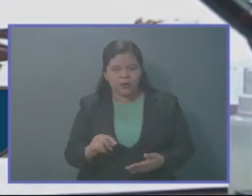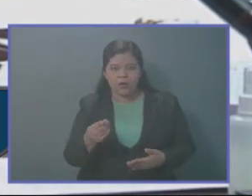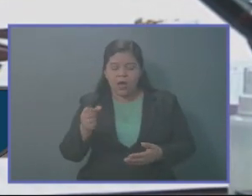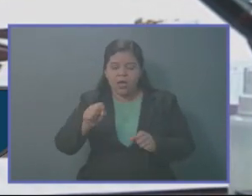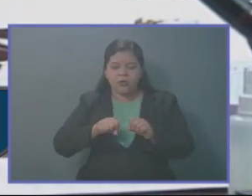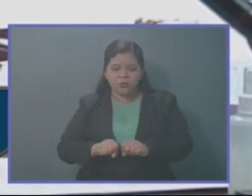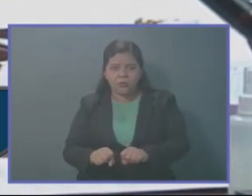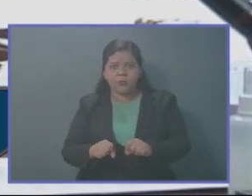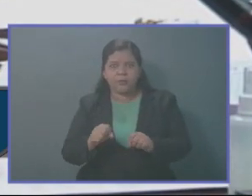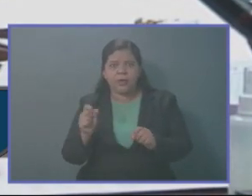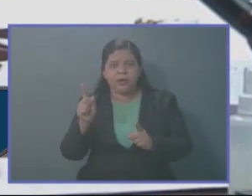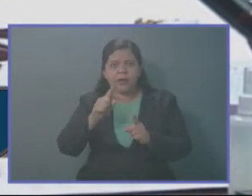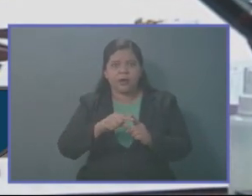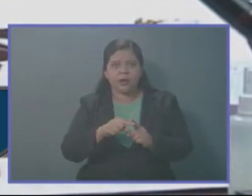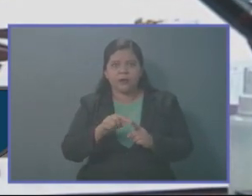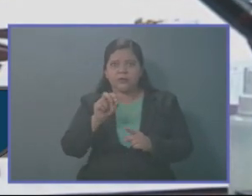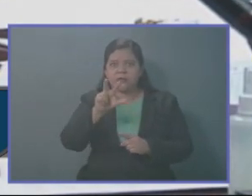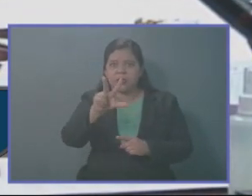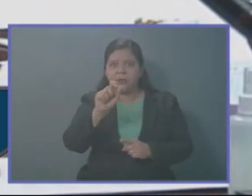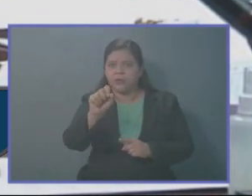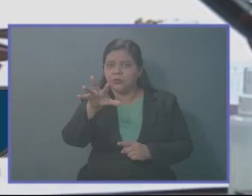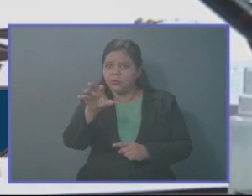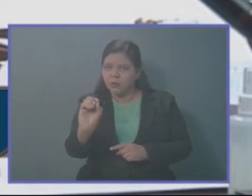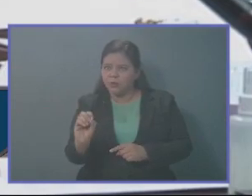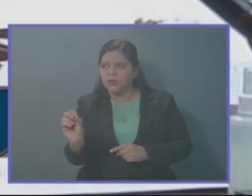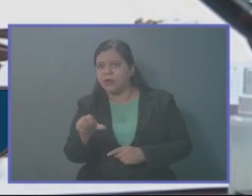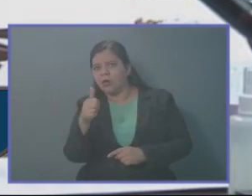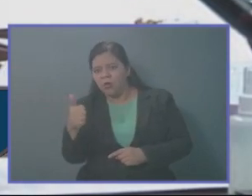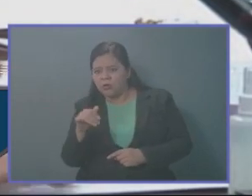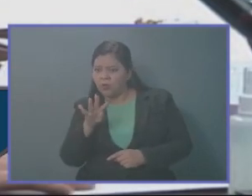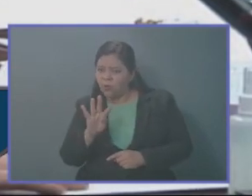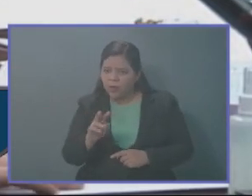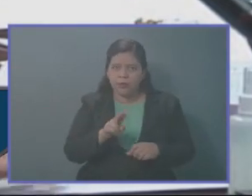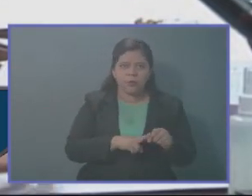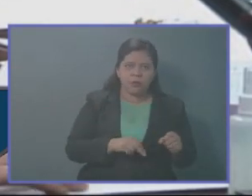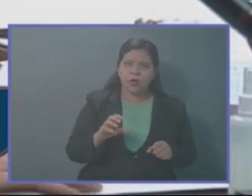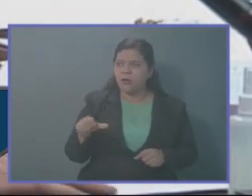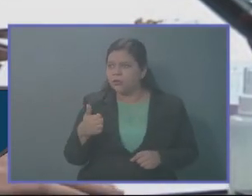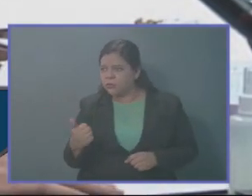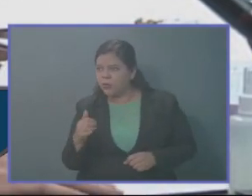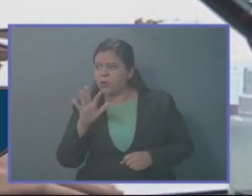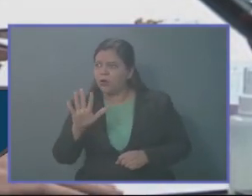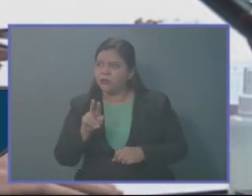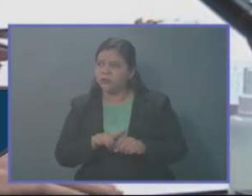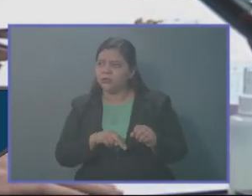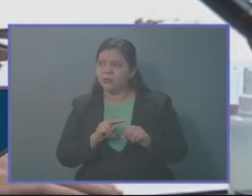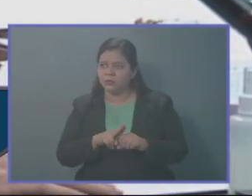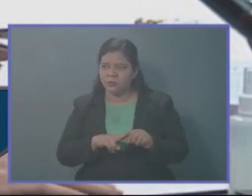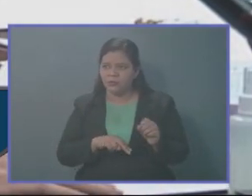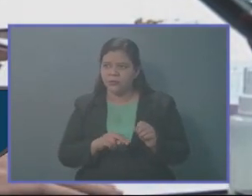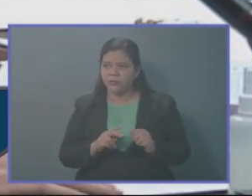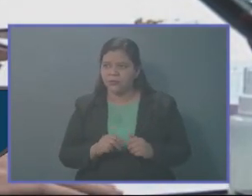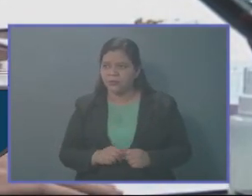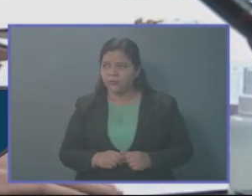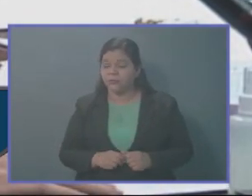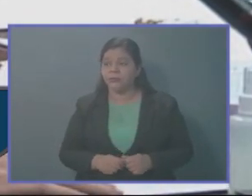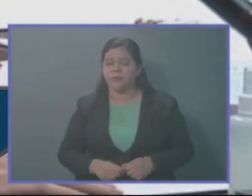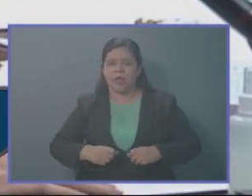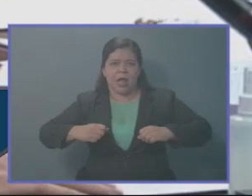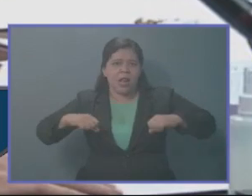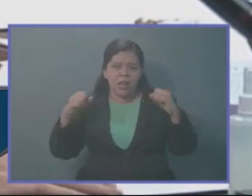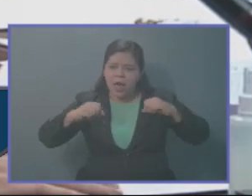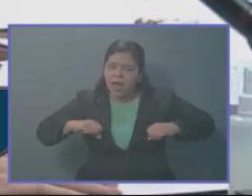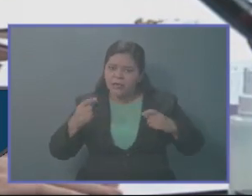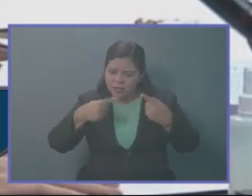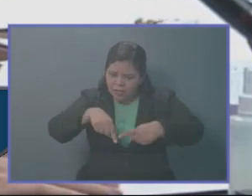en los supermercados, casi llega a $3.50, en otros 4 o en otros 5. dólares. Y las gallinas no han dejado